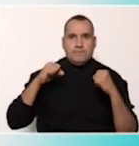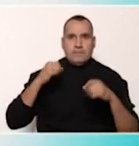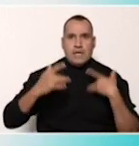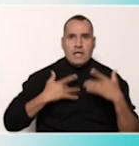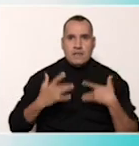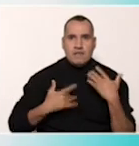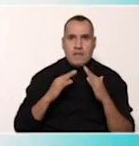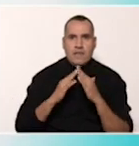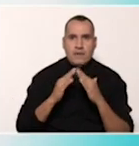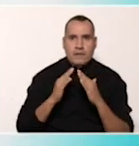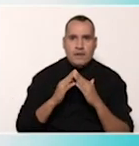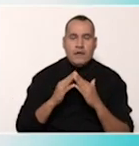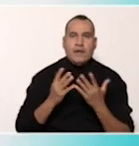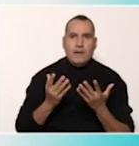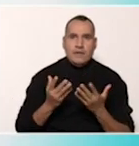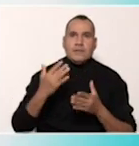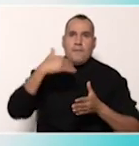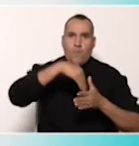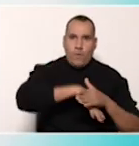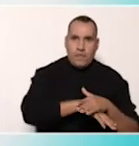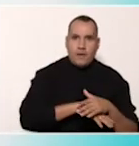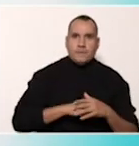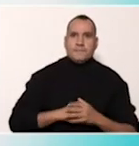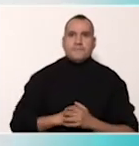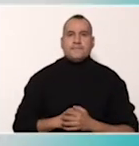actividades para introducirlas en el portafolio.